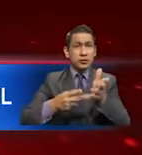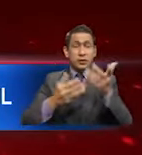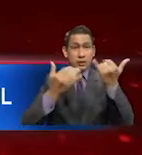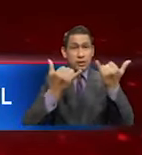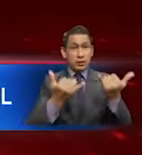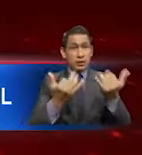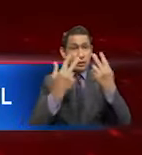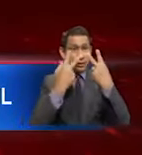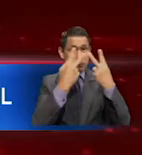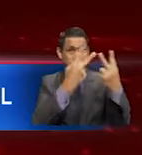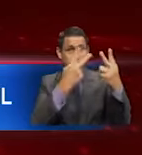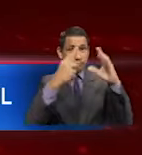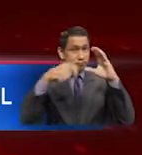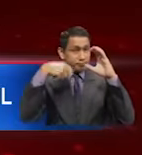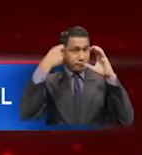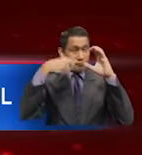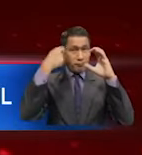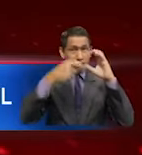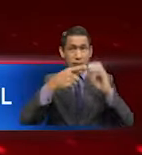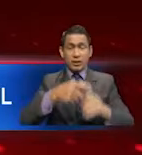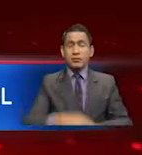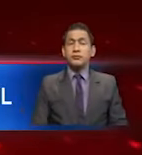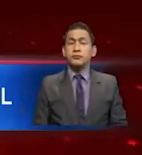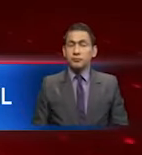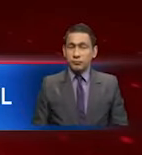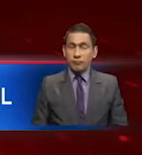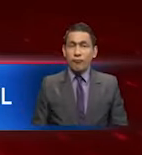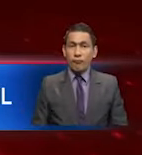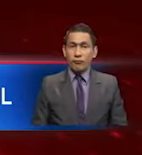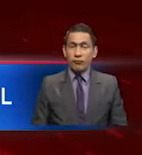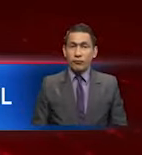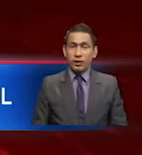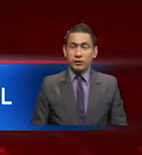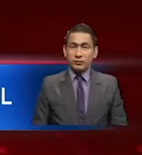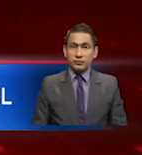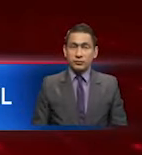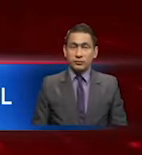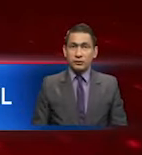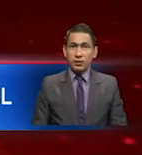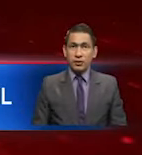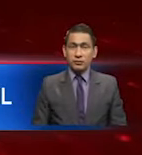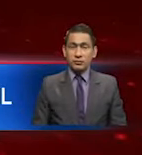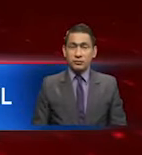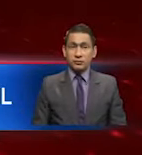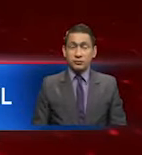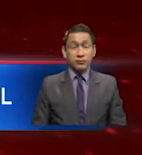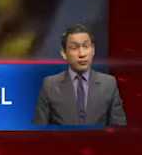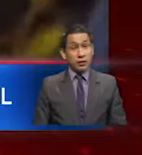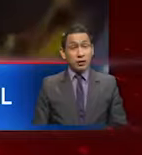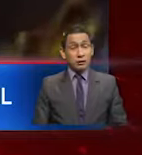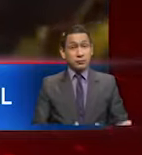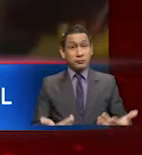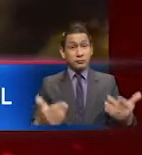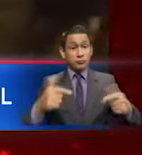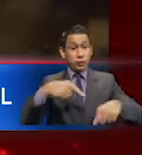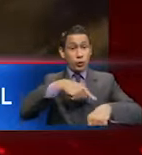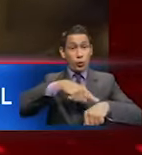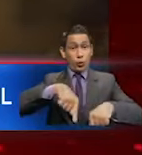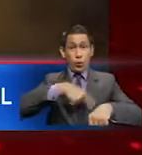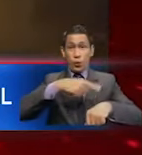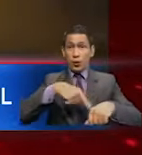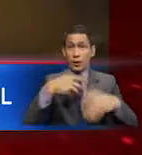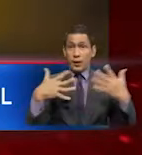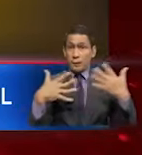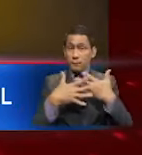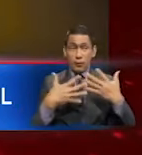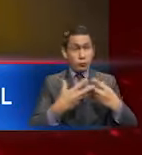las imágenes que corresponden, perfecto, estamos viendo ya las imágenes que corresponden a lo que se vivieron estas horas de terror, estas horas